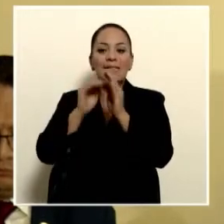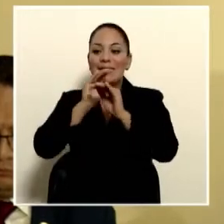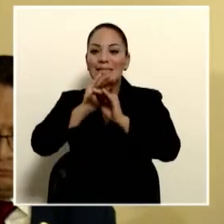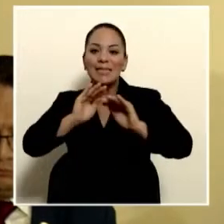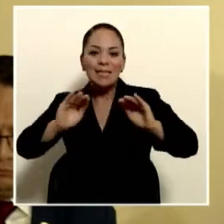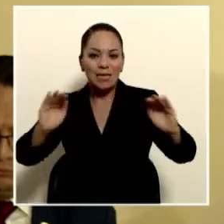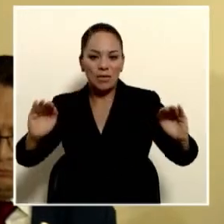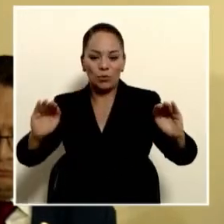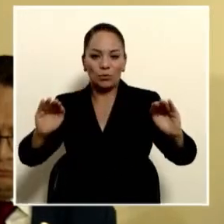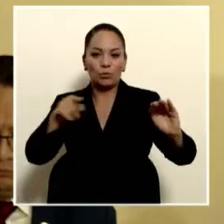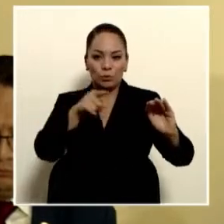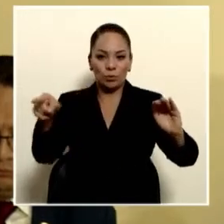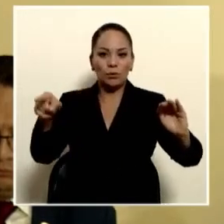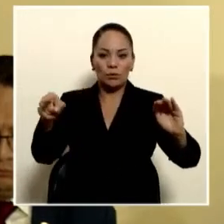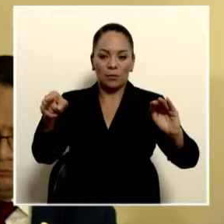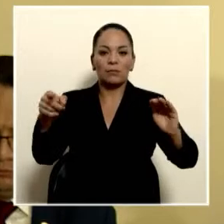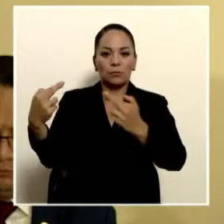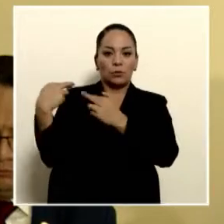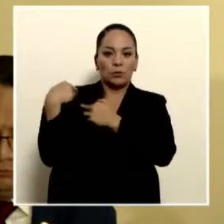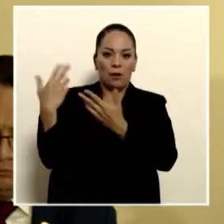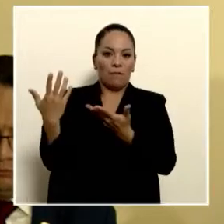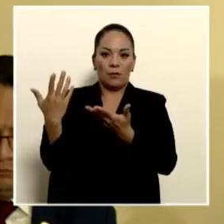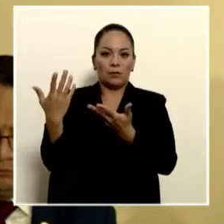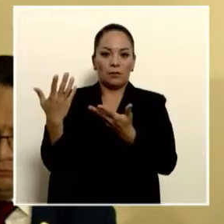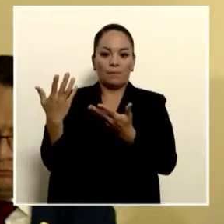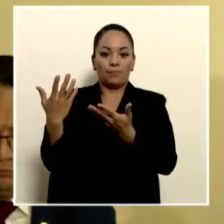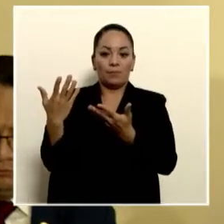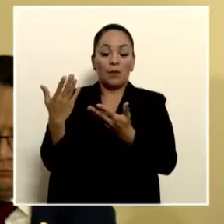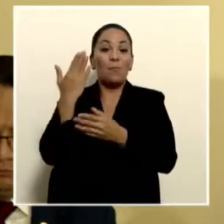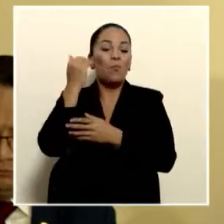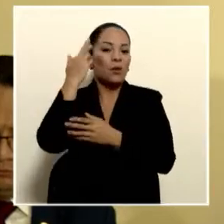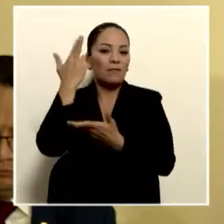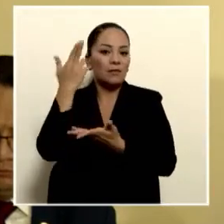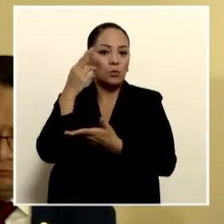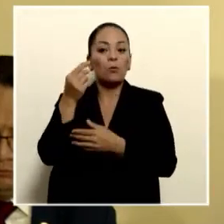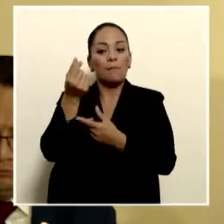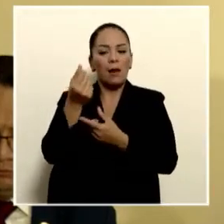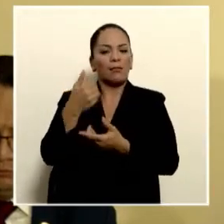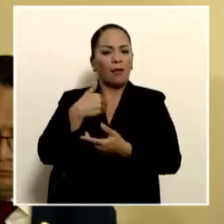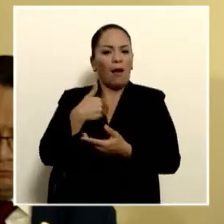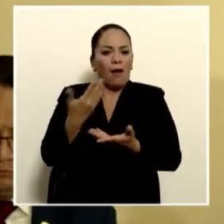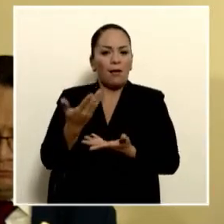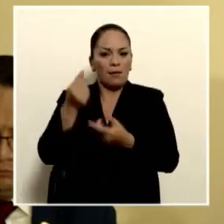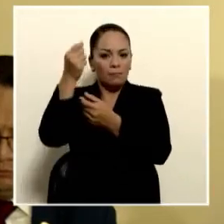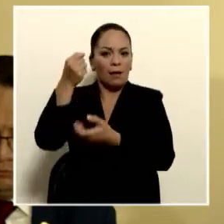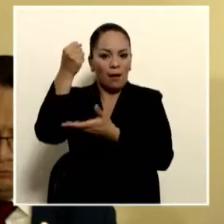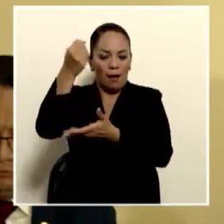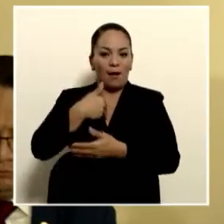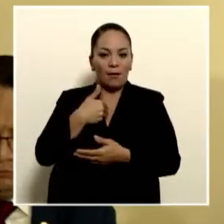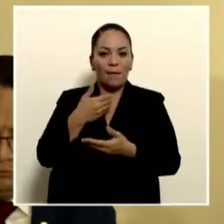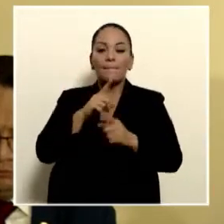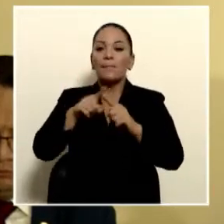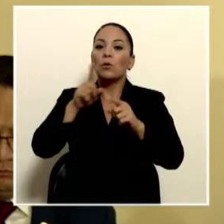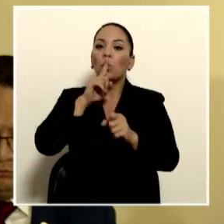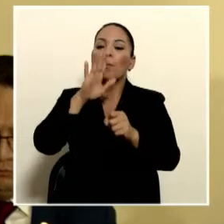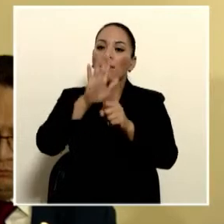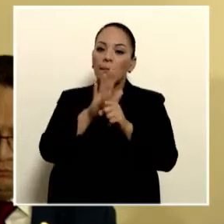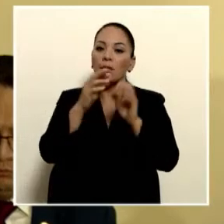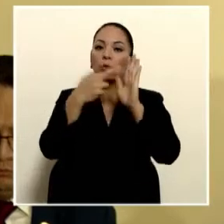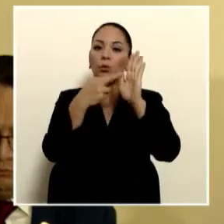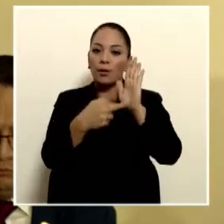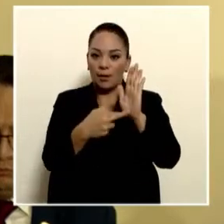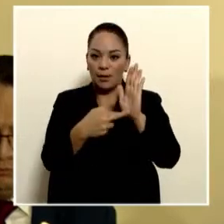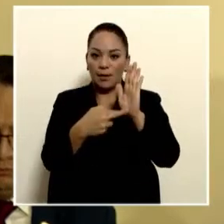menores y niños y niñas, simplemente porque el recurso existe, pero como el cumplimiento de la